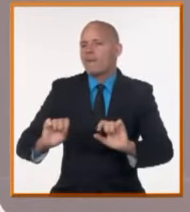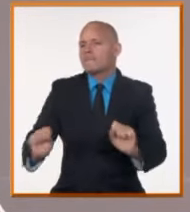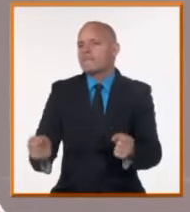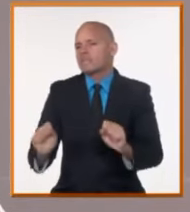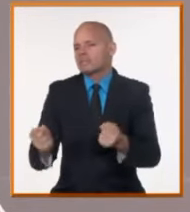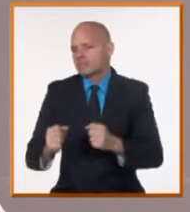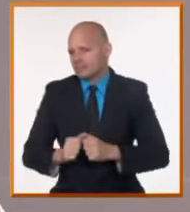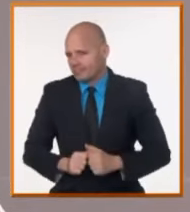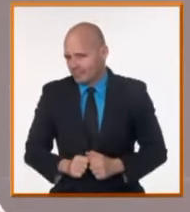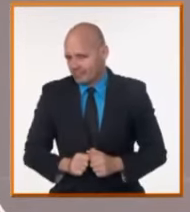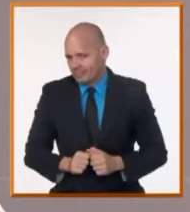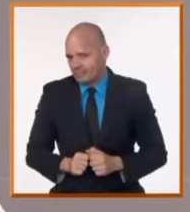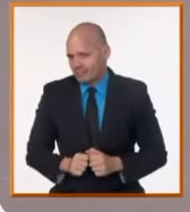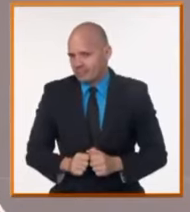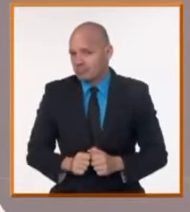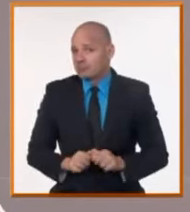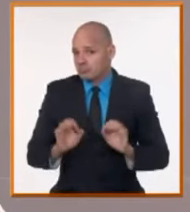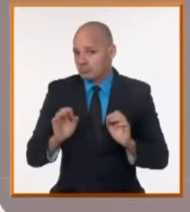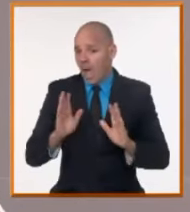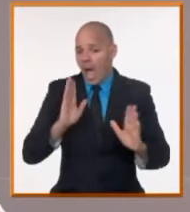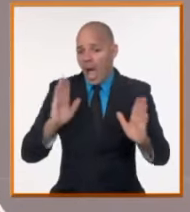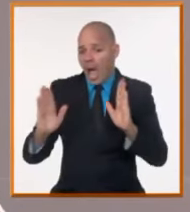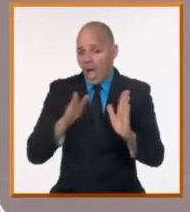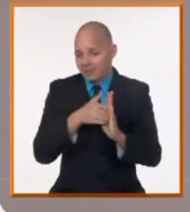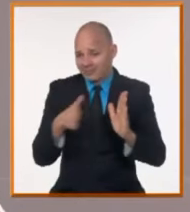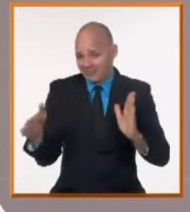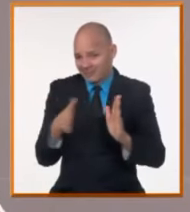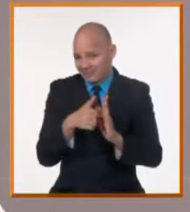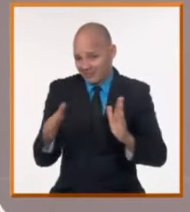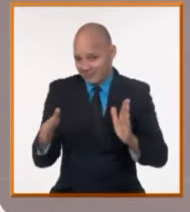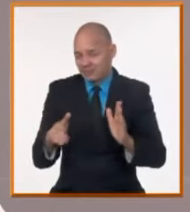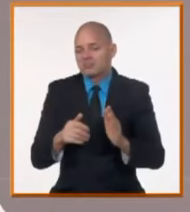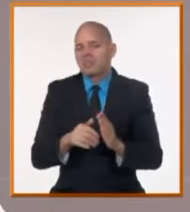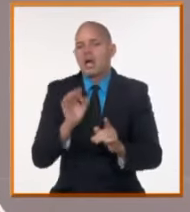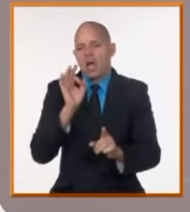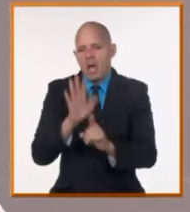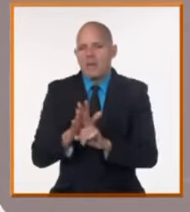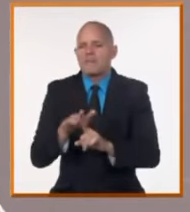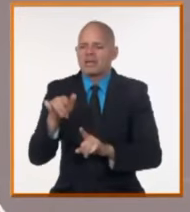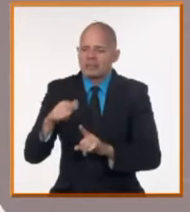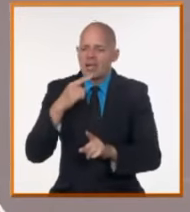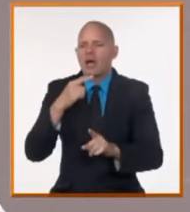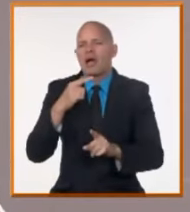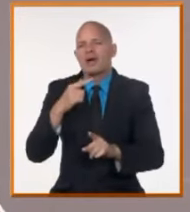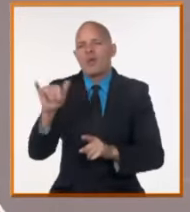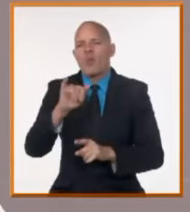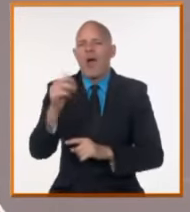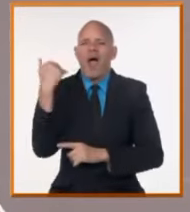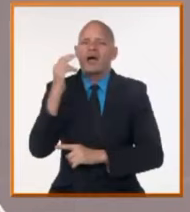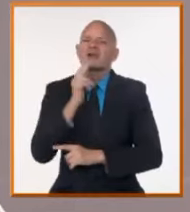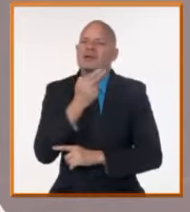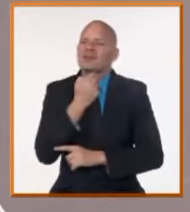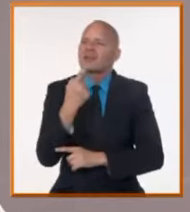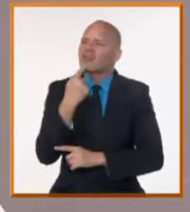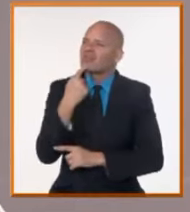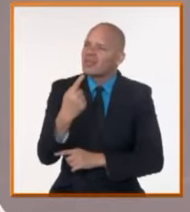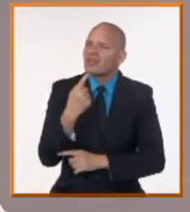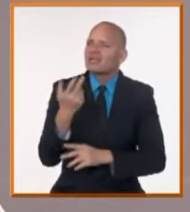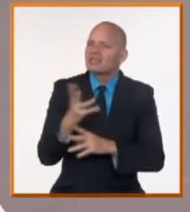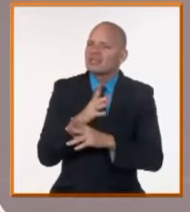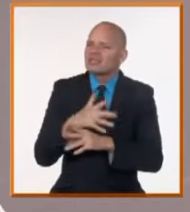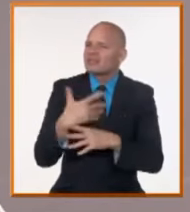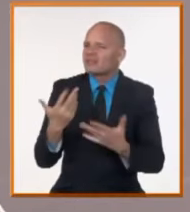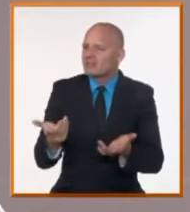se realiza la conferencia esta panamericana y monetaria, en la cual José Martí polemiza con James Blaine, el secretario de